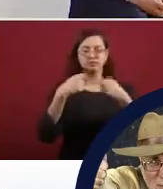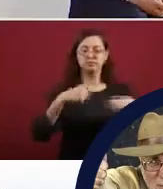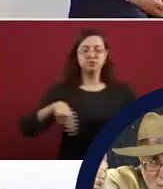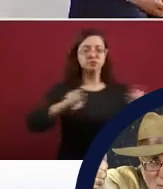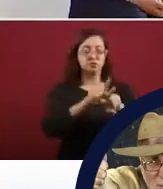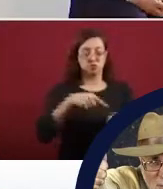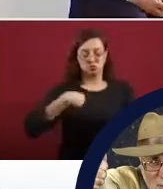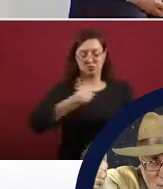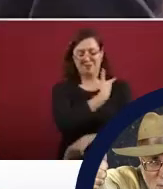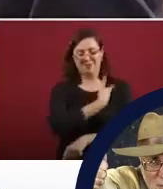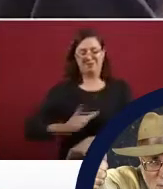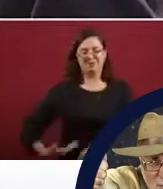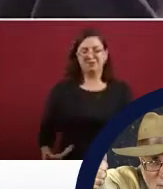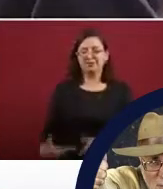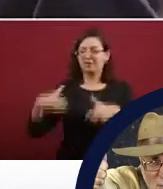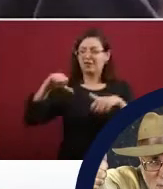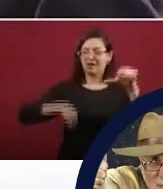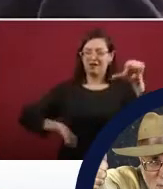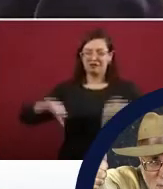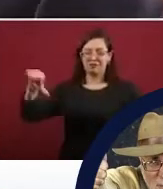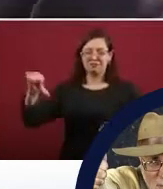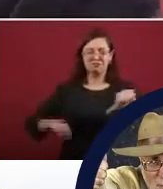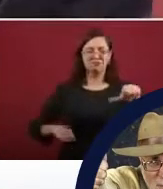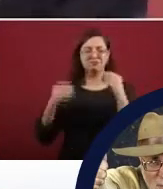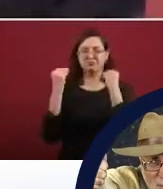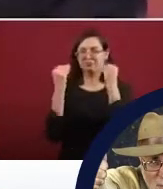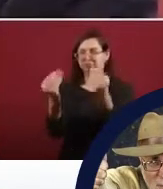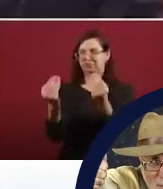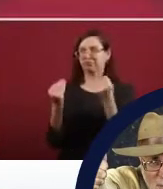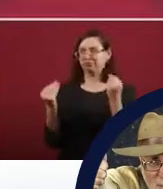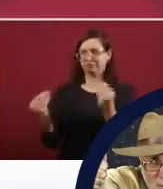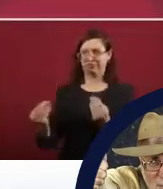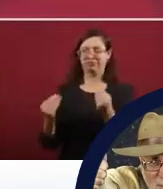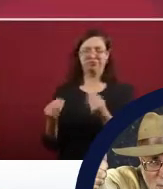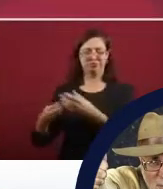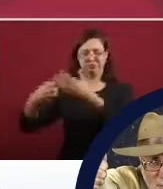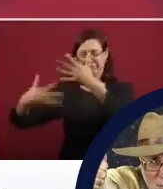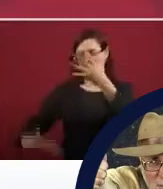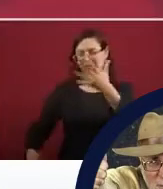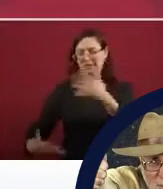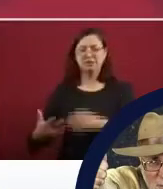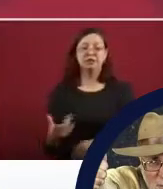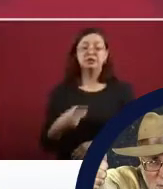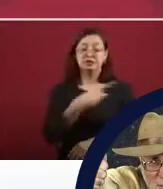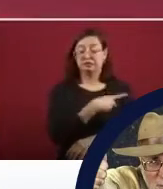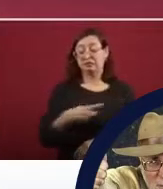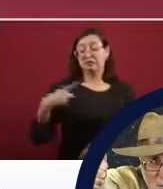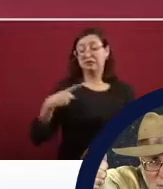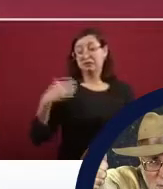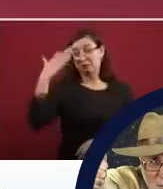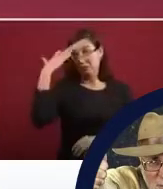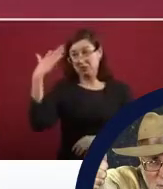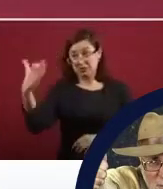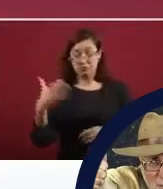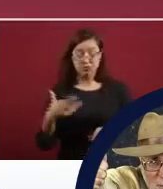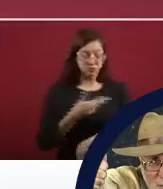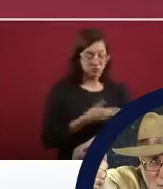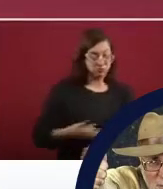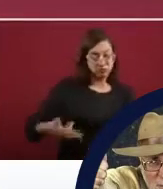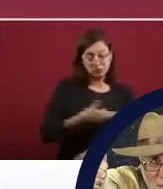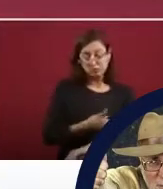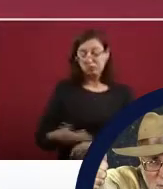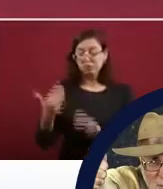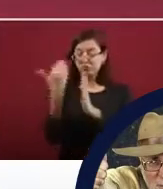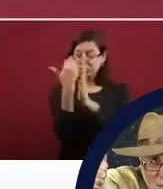fracasa, ¿no? Ese es el tema de esa carta y es el tema de la marcha a la que estoy